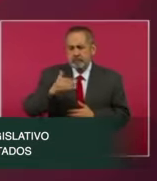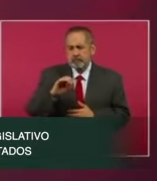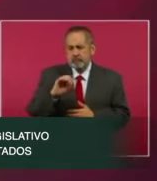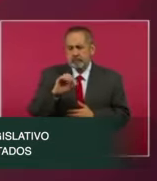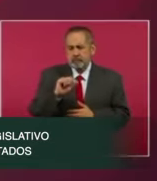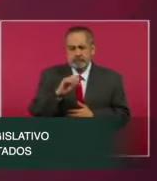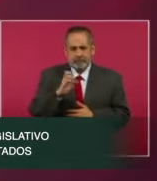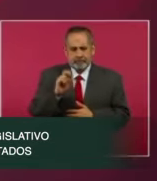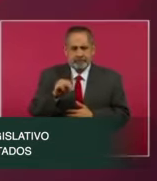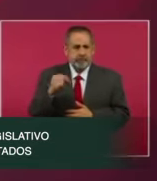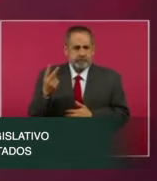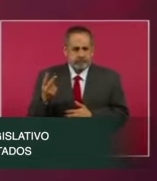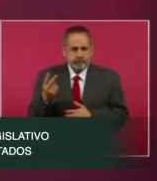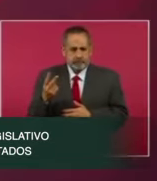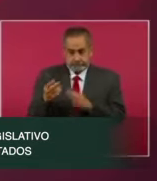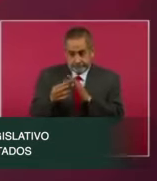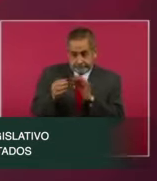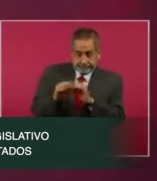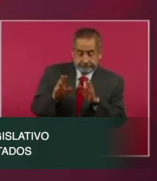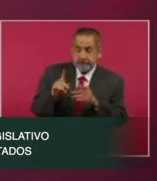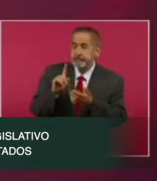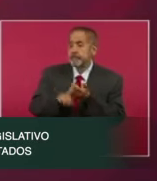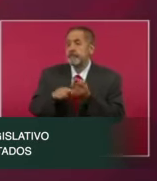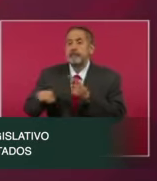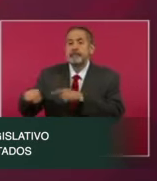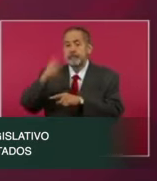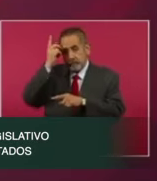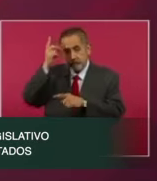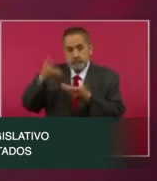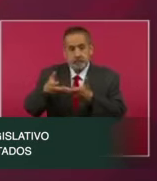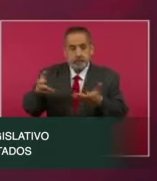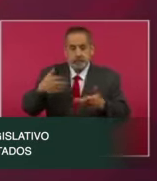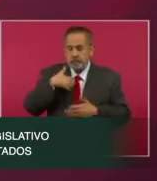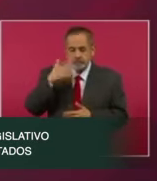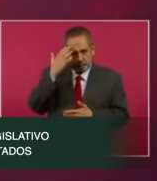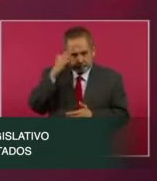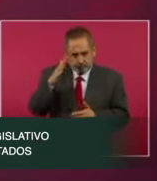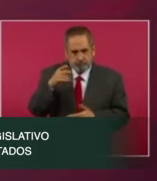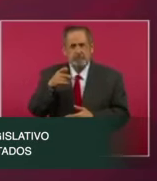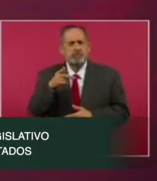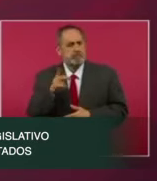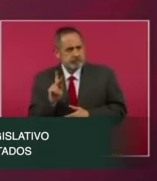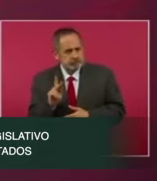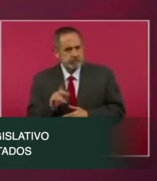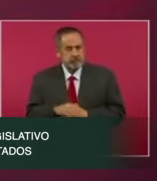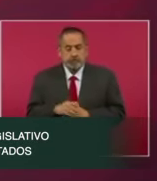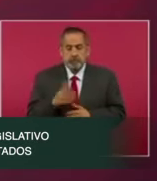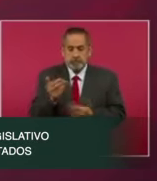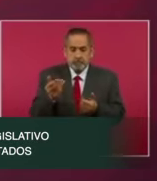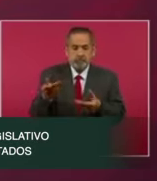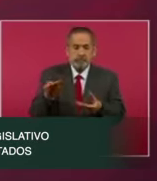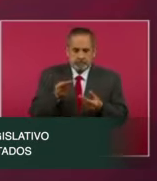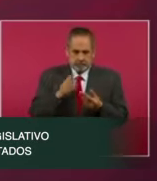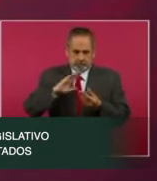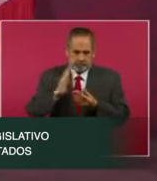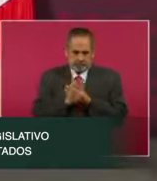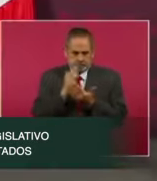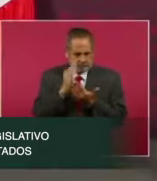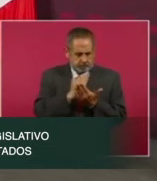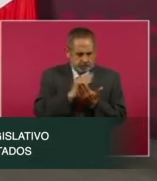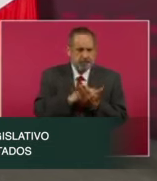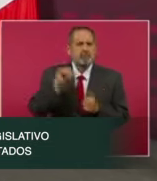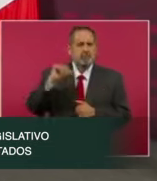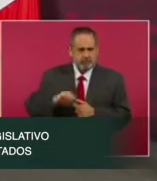Augusto López, afirmó que no se violó el proceso legislativo en la aprobación, que denominaron Fast Track,